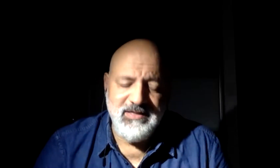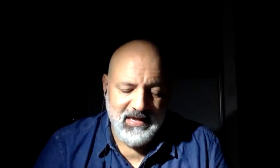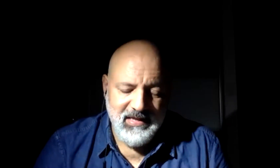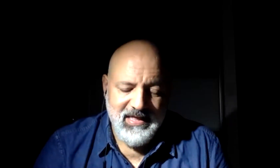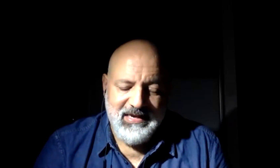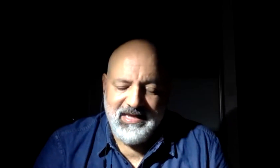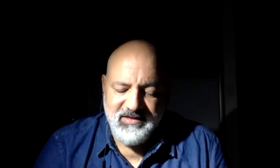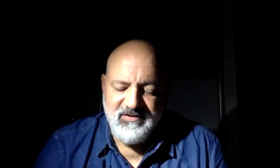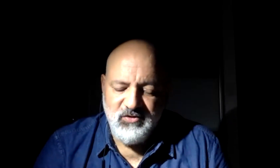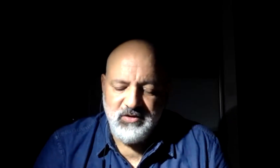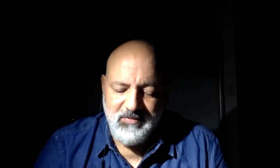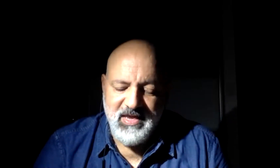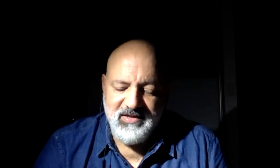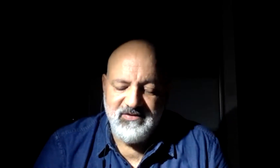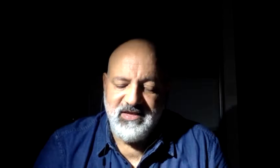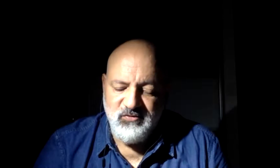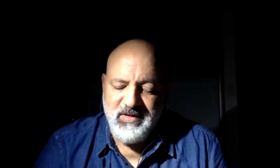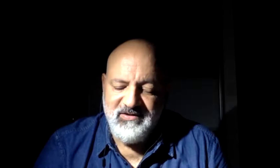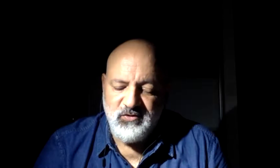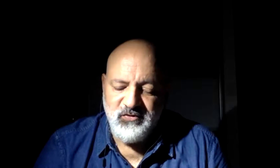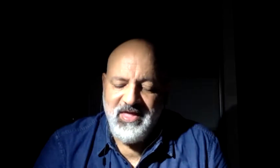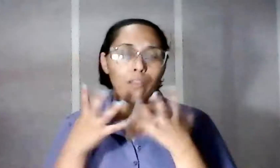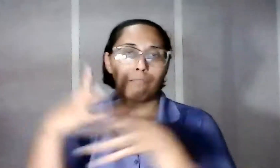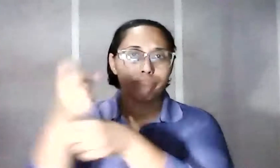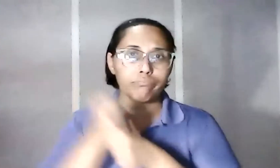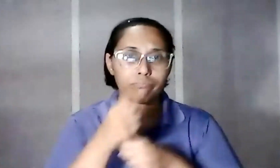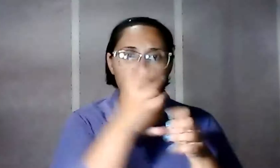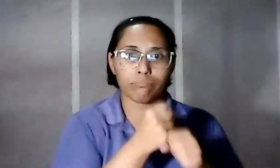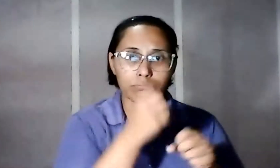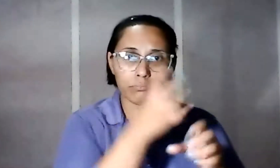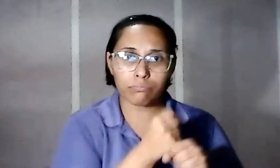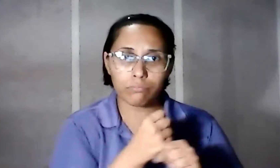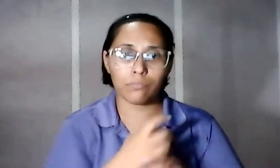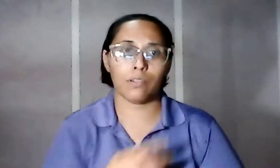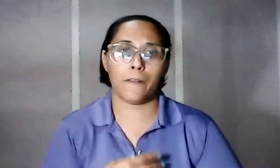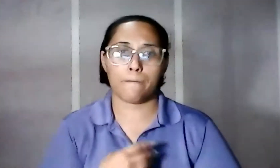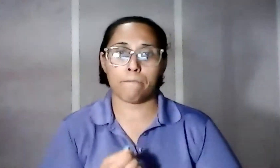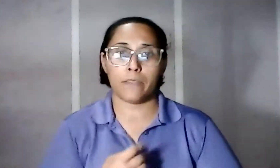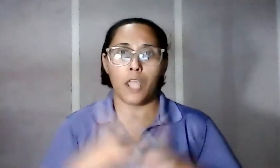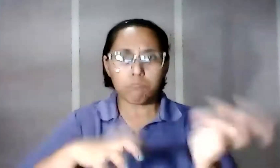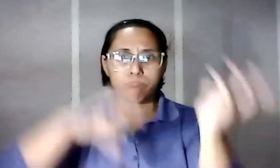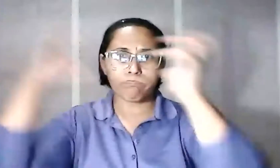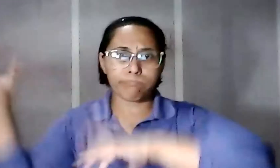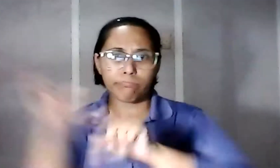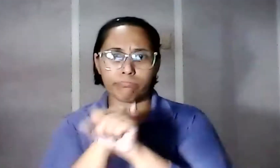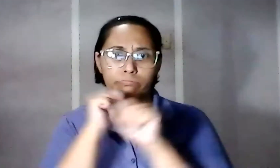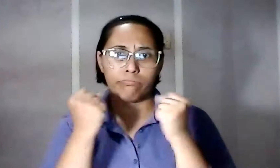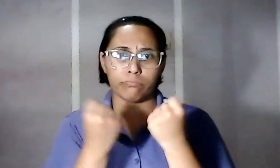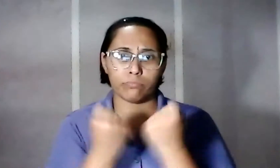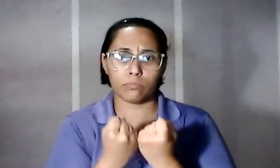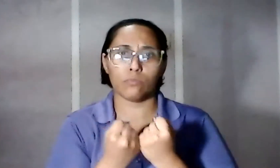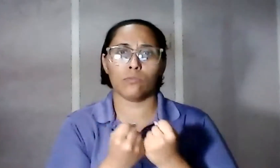facilitar la adquisición de bienes y suministros en el marco de un desastre socioambiental.